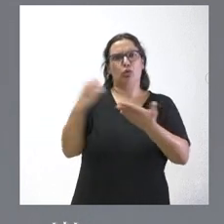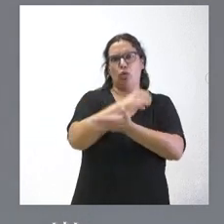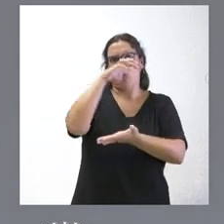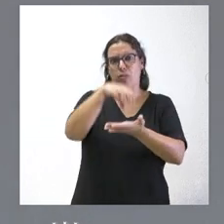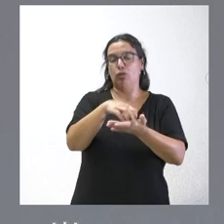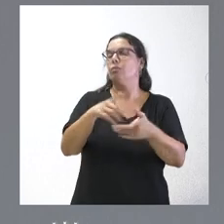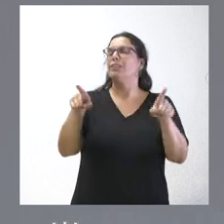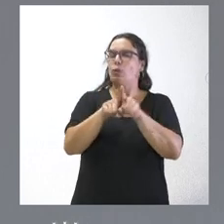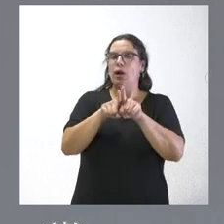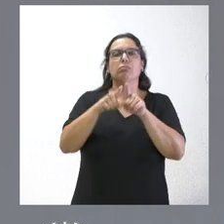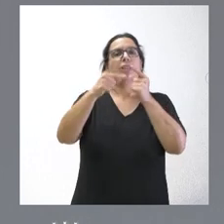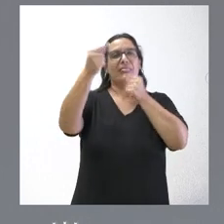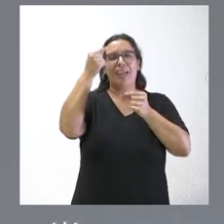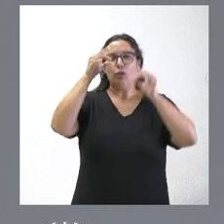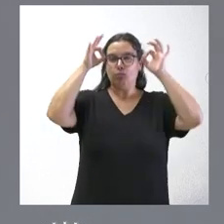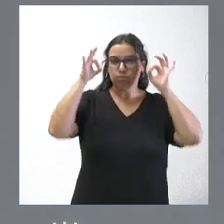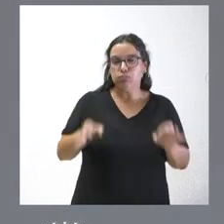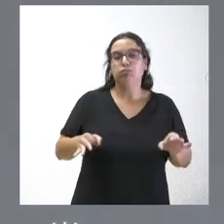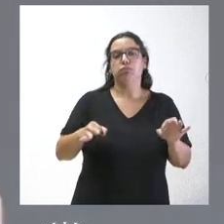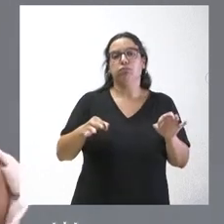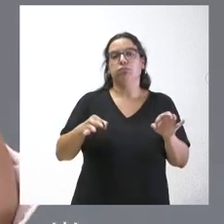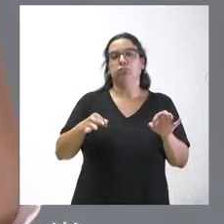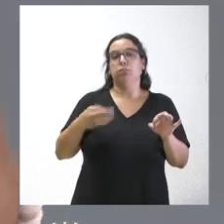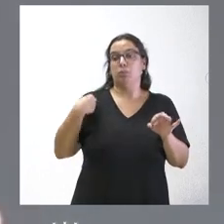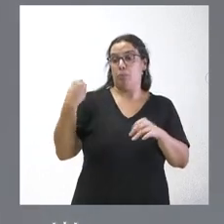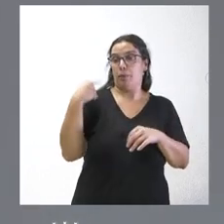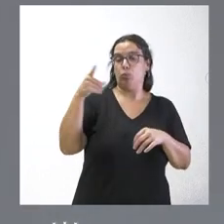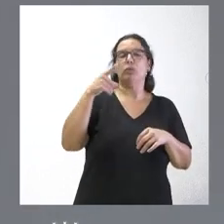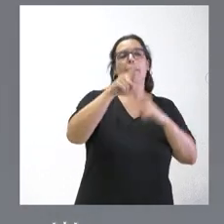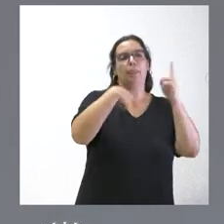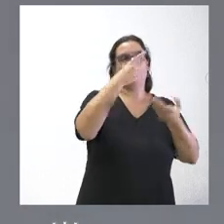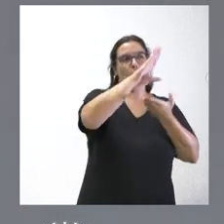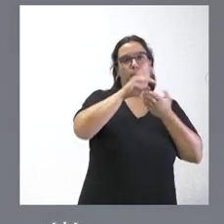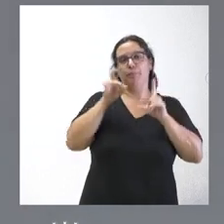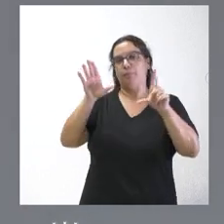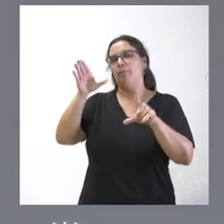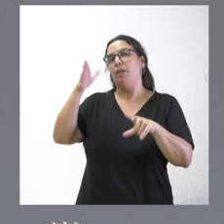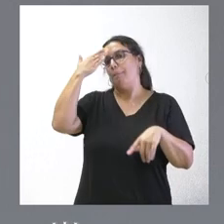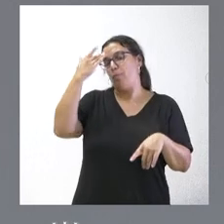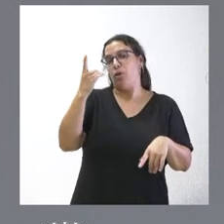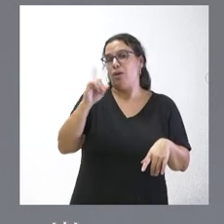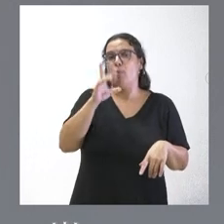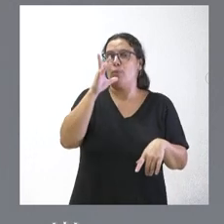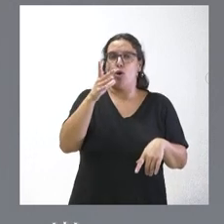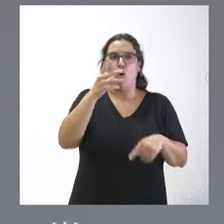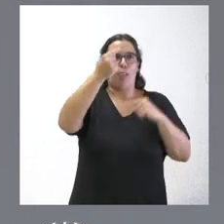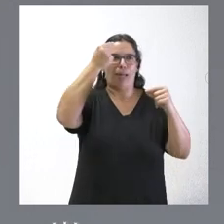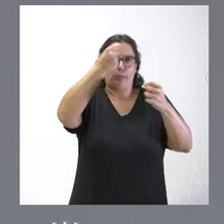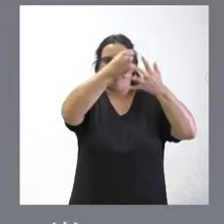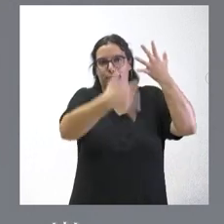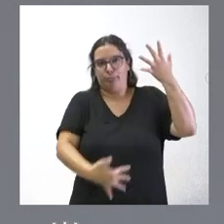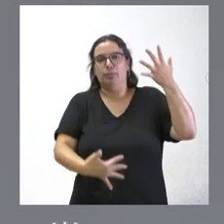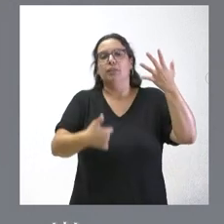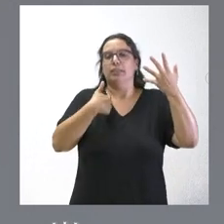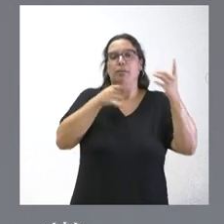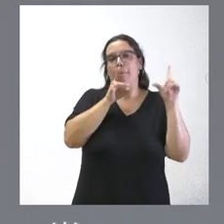los datos concretos de los ratios que hay ahora mismo se nos facilitamos No lo sé de memoria son muchos ratios se los facilitamos